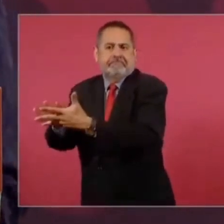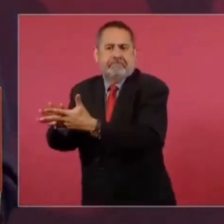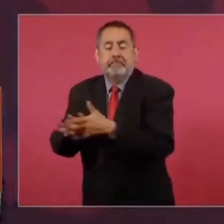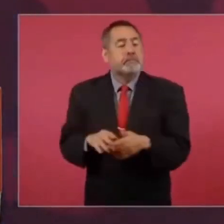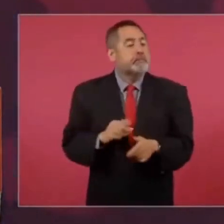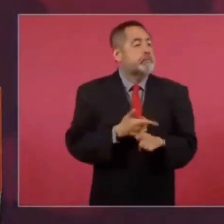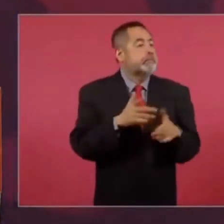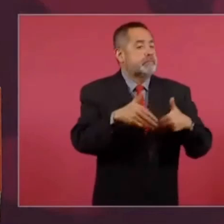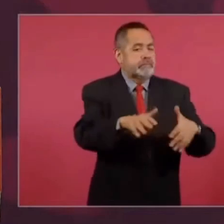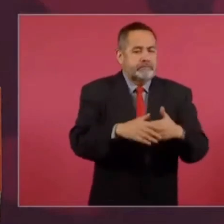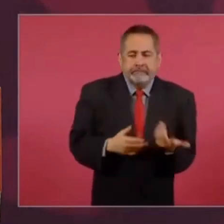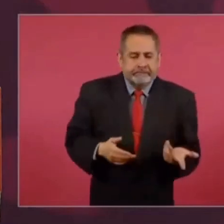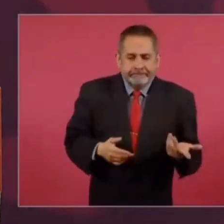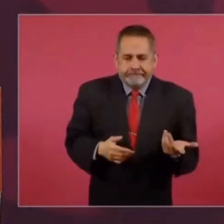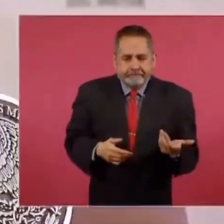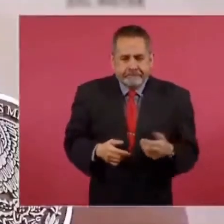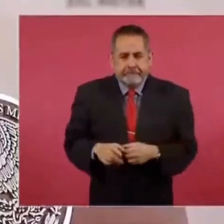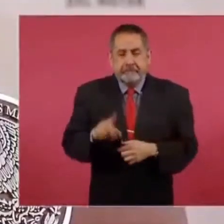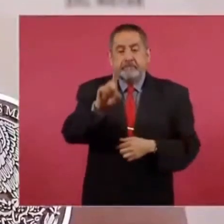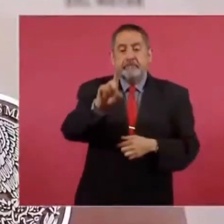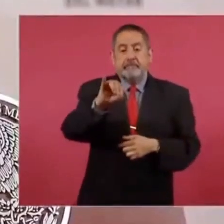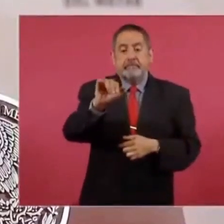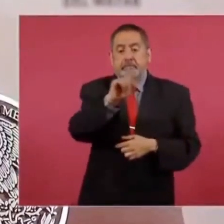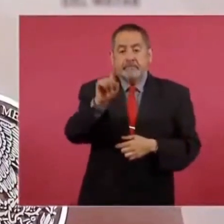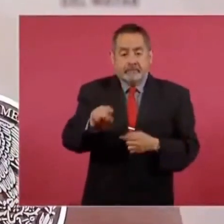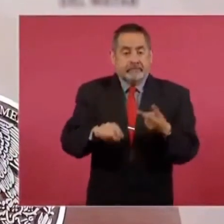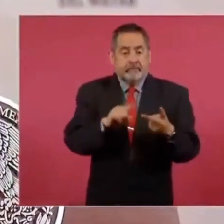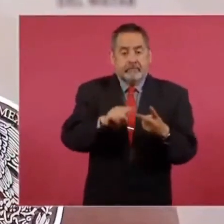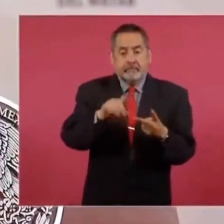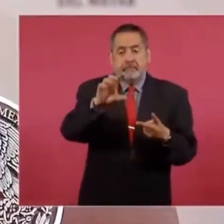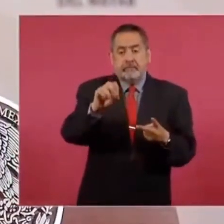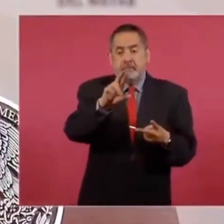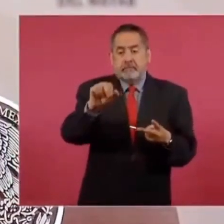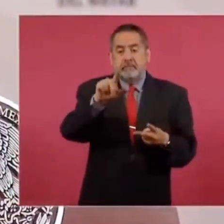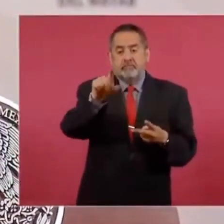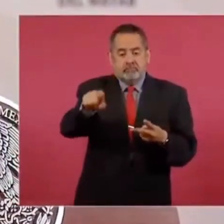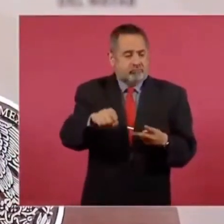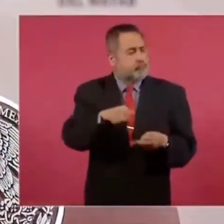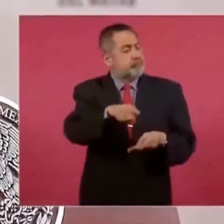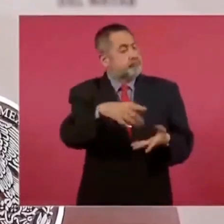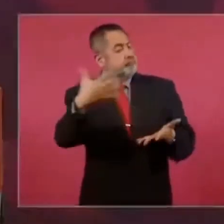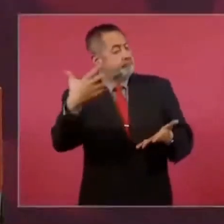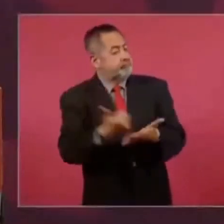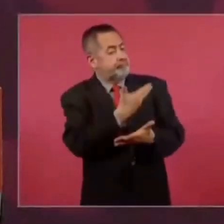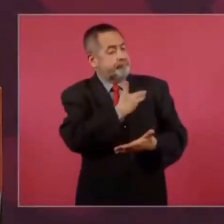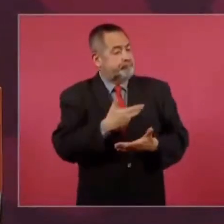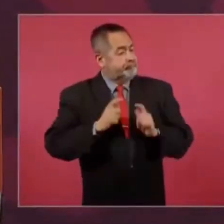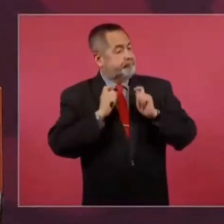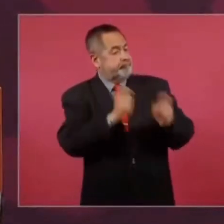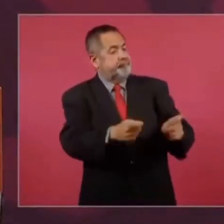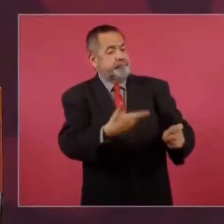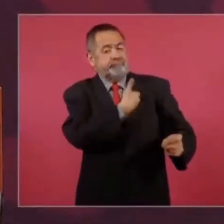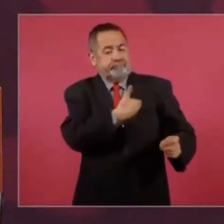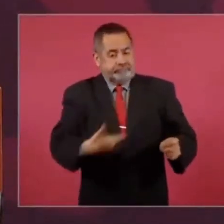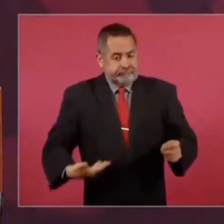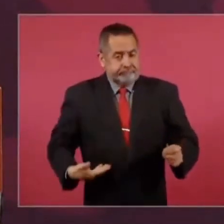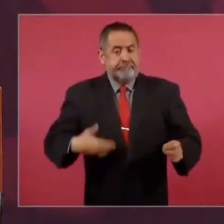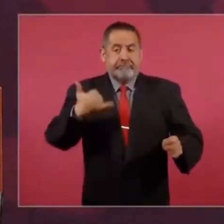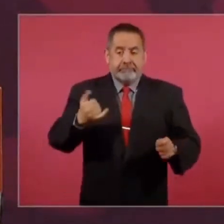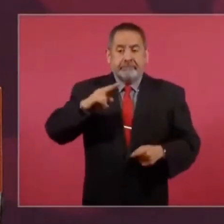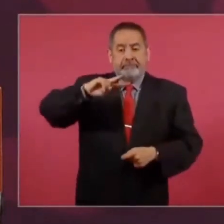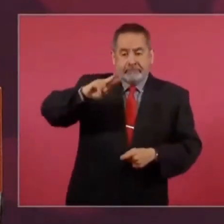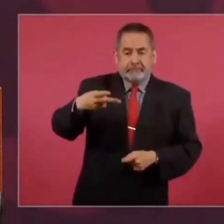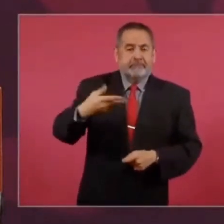Y Díaz y Corral son declarados triunfadores para ocupar los cargos de presidente y vicepresidente de la